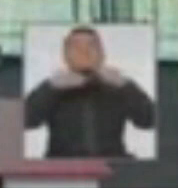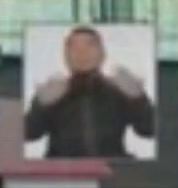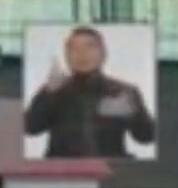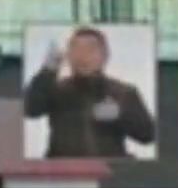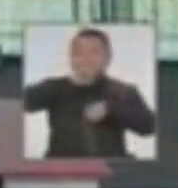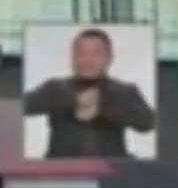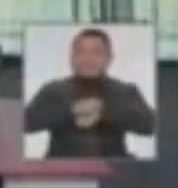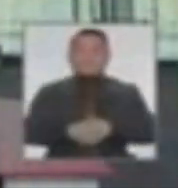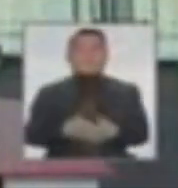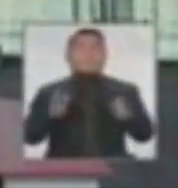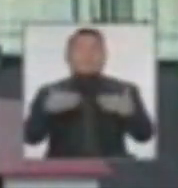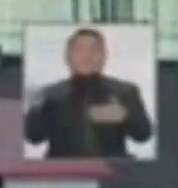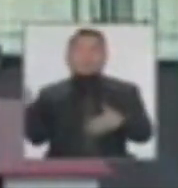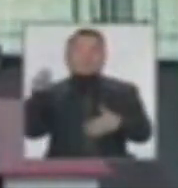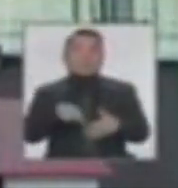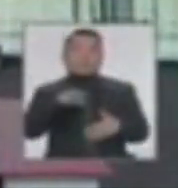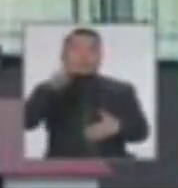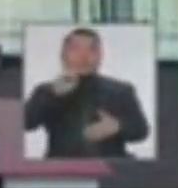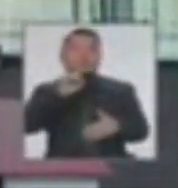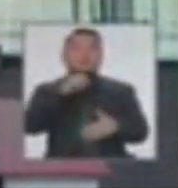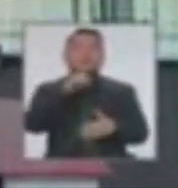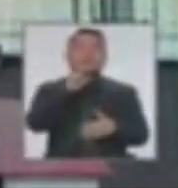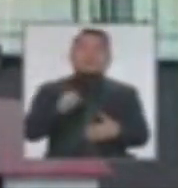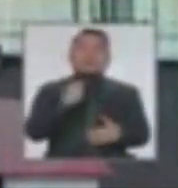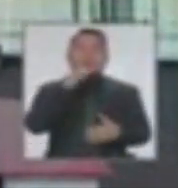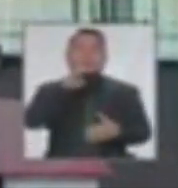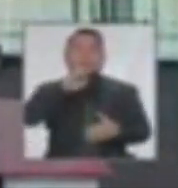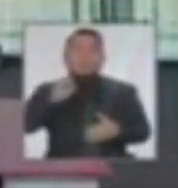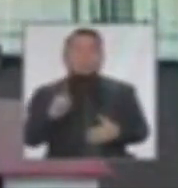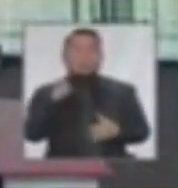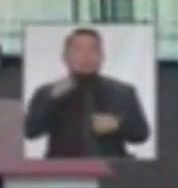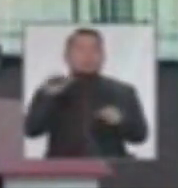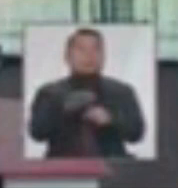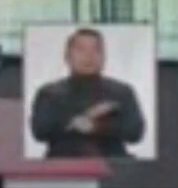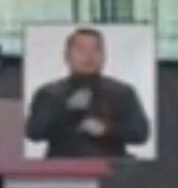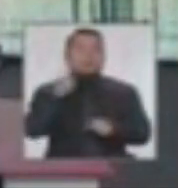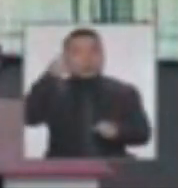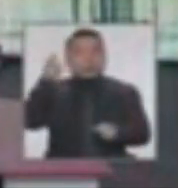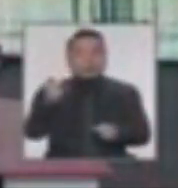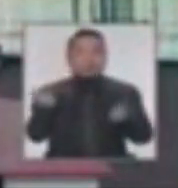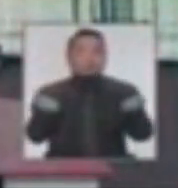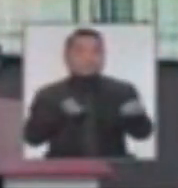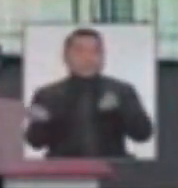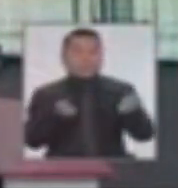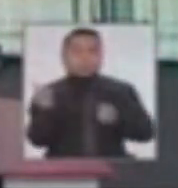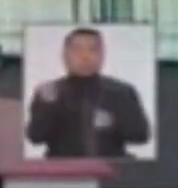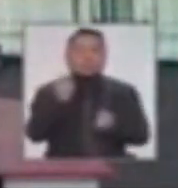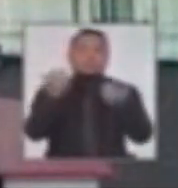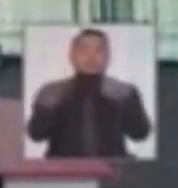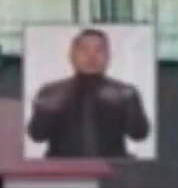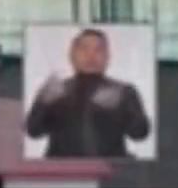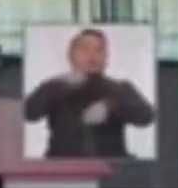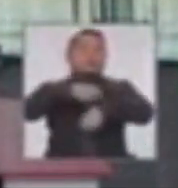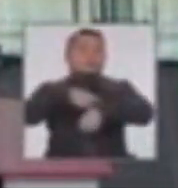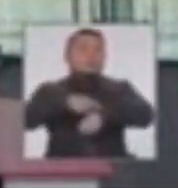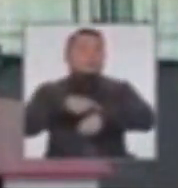mi opinión es que la justicia no funciona. La señora Keiko Fujimori ha ido 3 veces a prisión y siempre con una prisión preventiva,